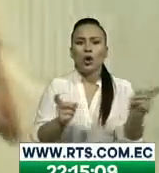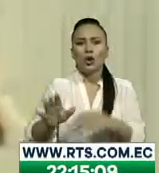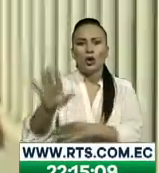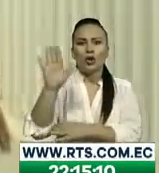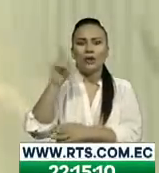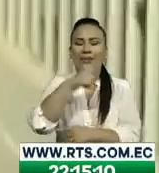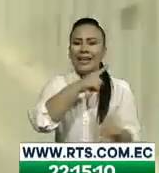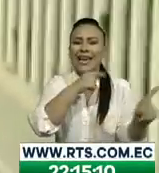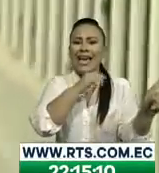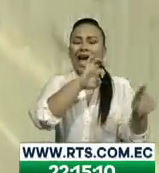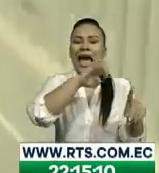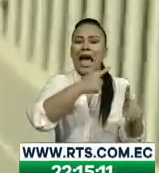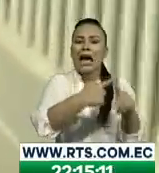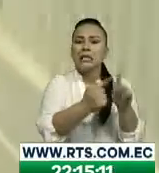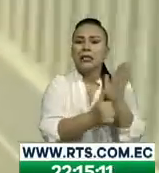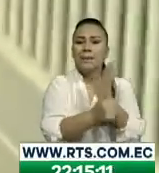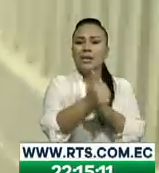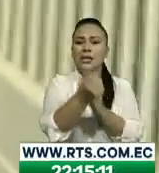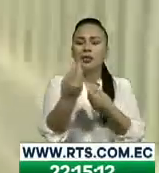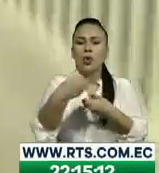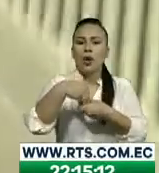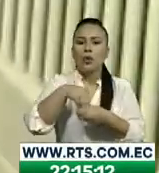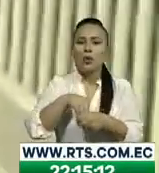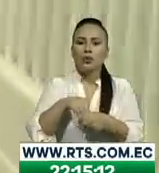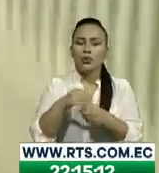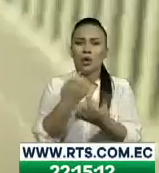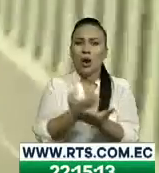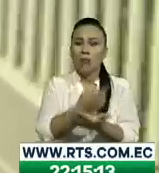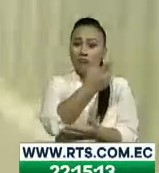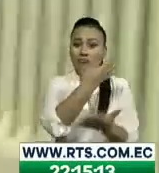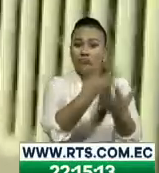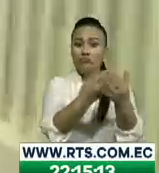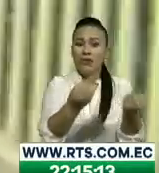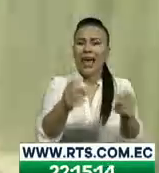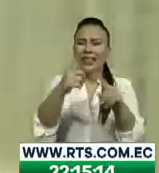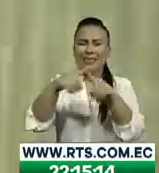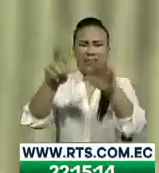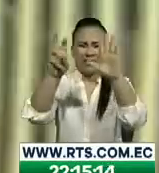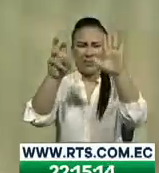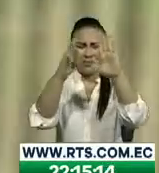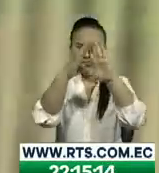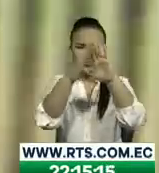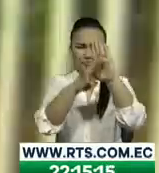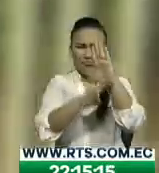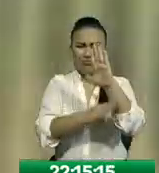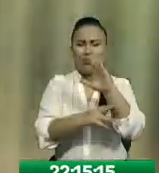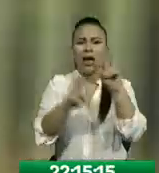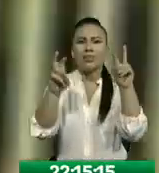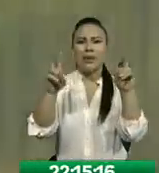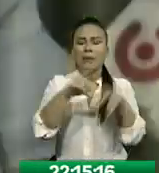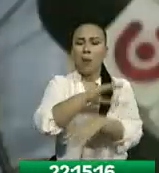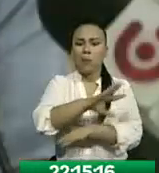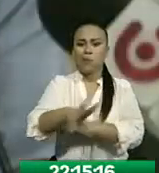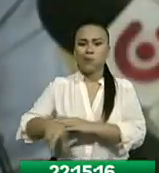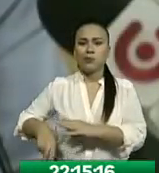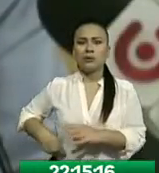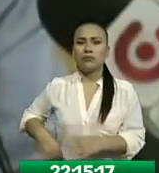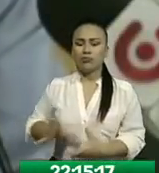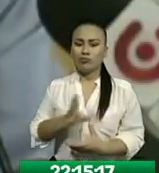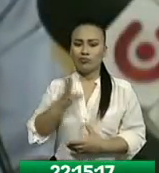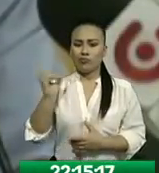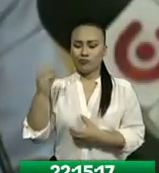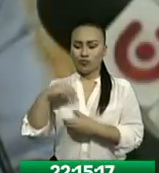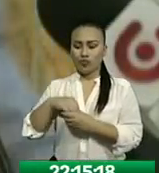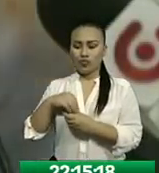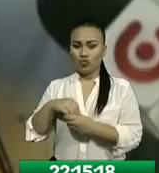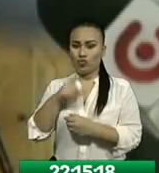perteneciente al exministro de Inclusión Iván Espinel, hoy detenido y acusado por varios delitos, entre ellos peculado, enriquecimiento